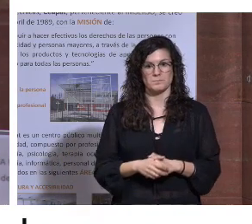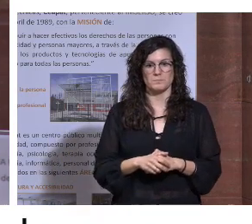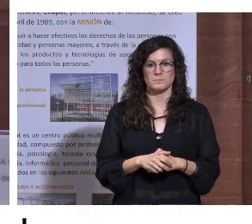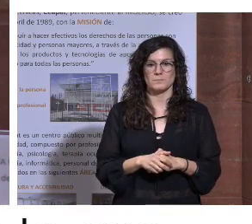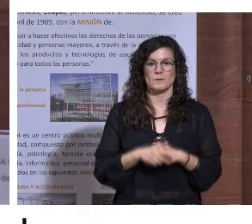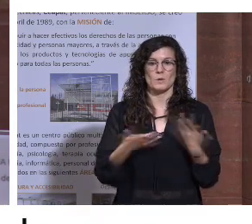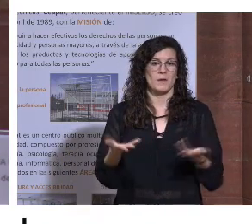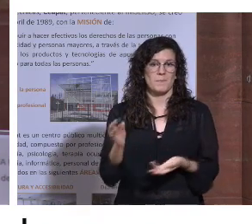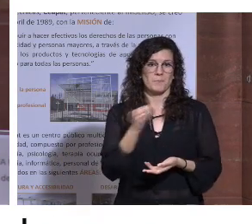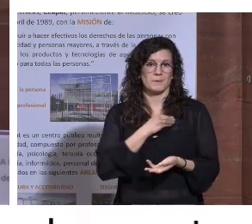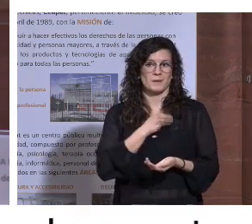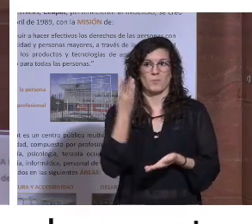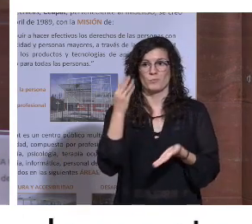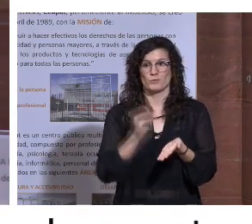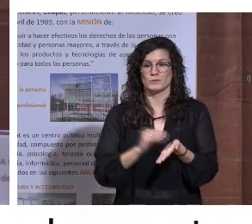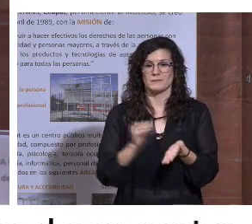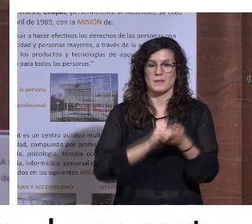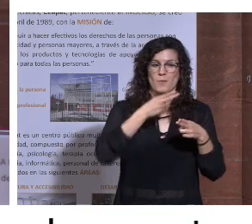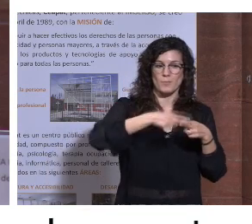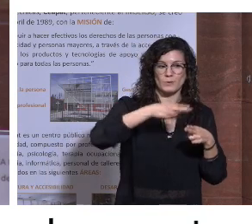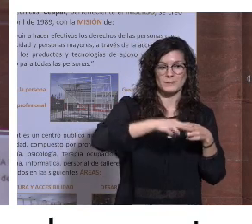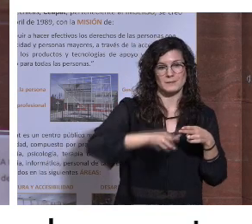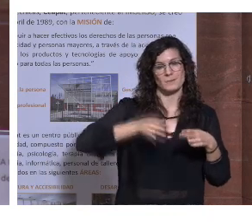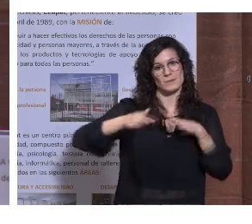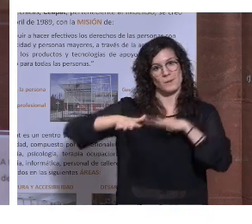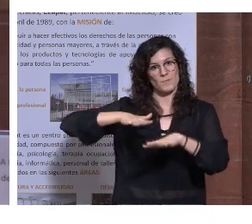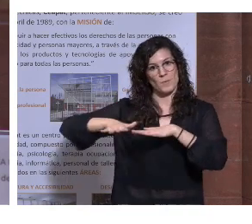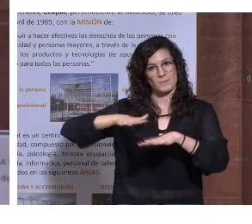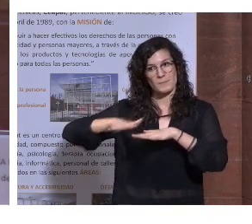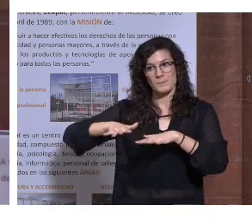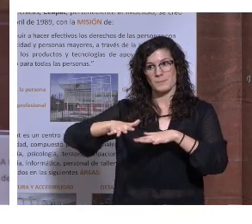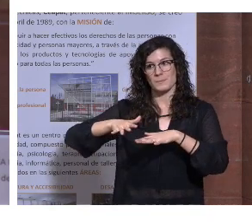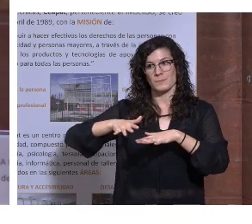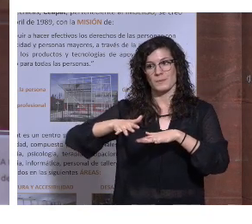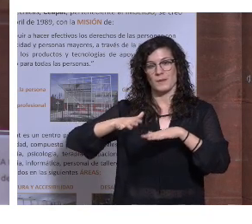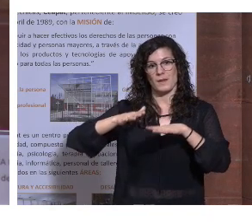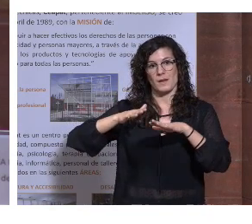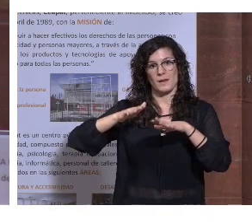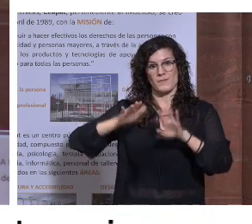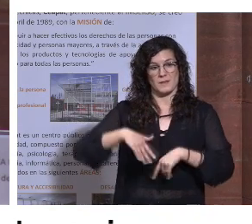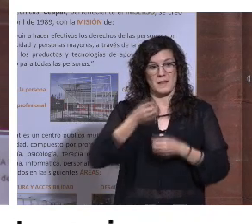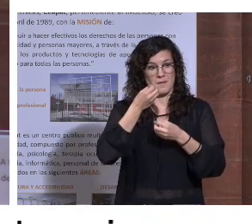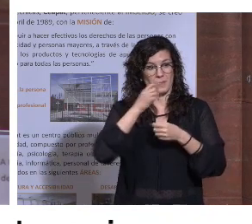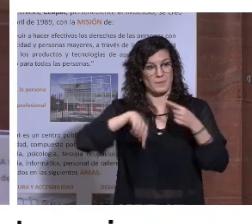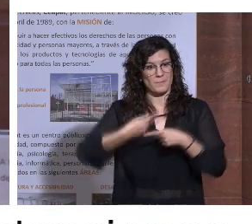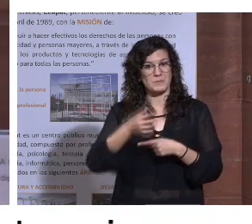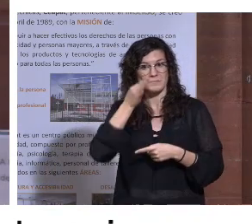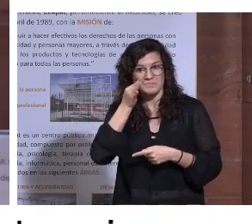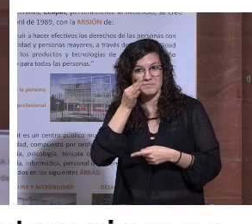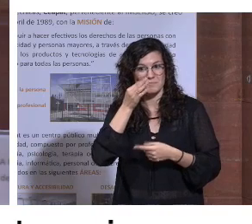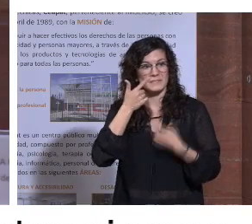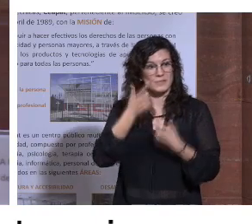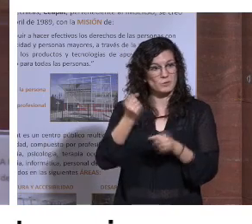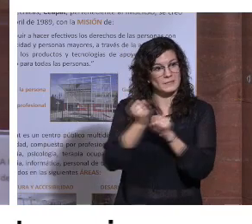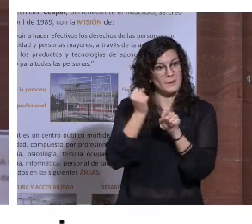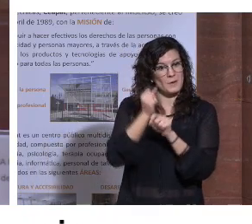desgraciadamente muchas veces las políticas y las actuaciones tanto de las administraciones públicas no se basan en la evidencia a veces, ¿no? Entonces, bueno, esto